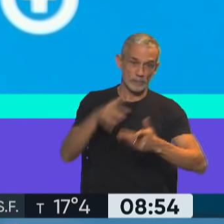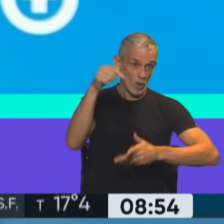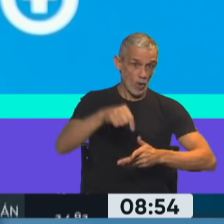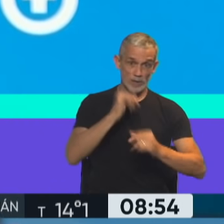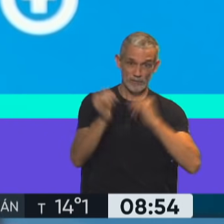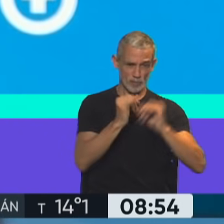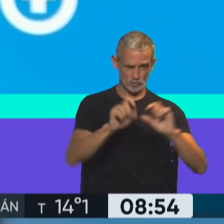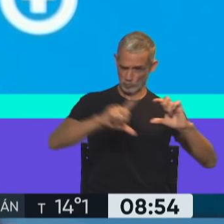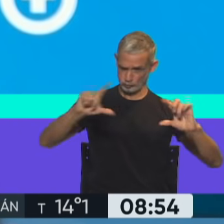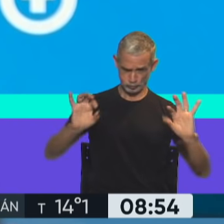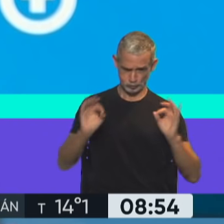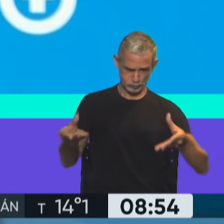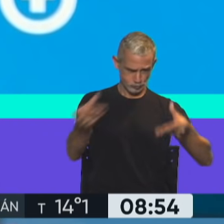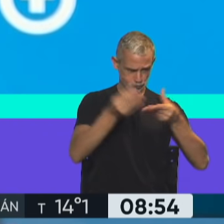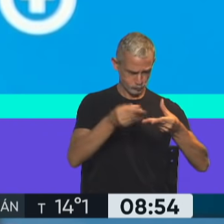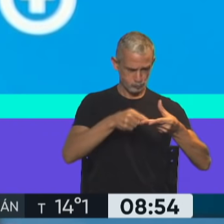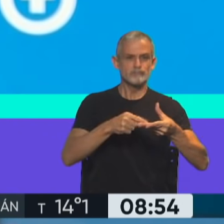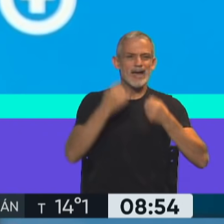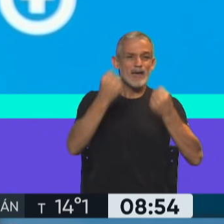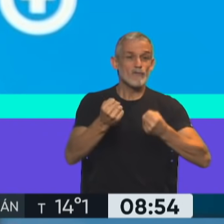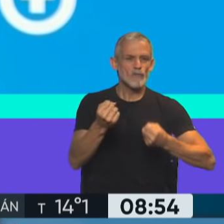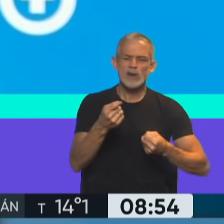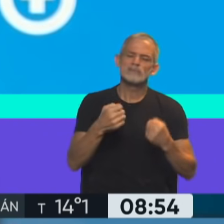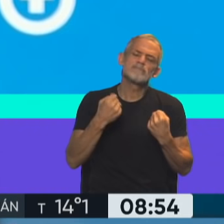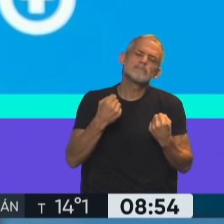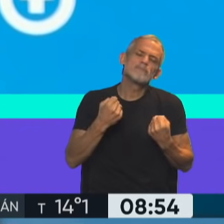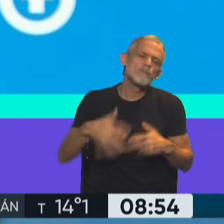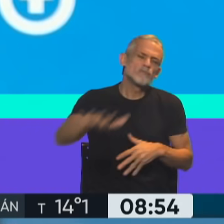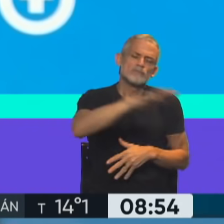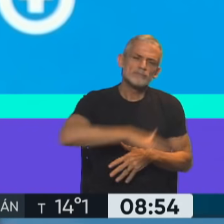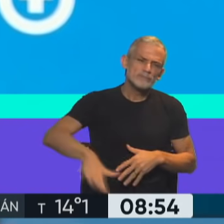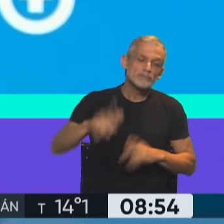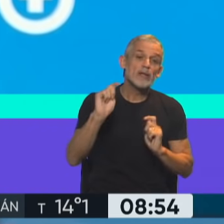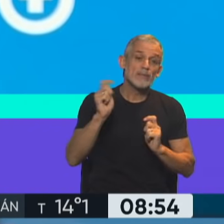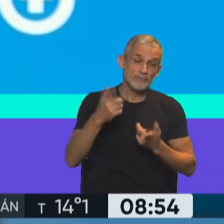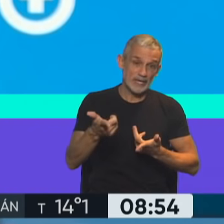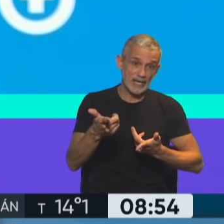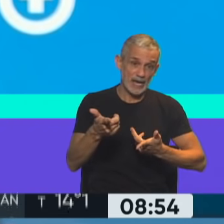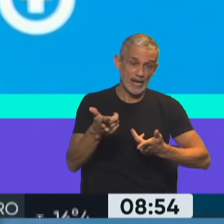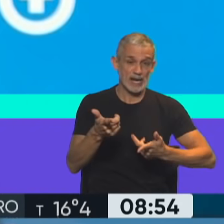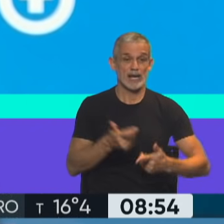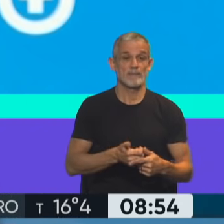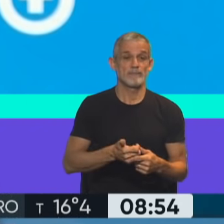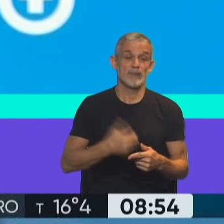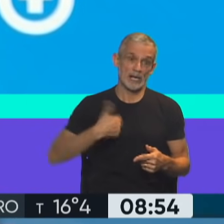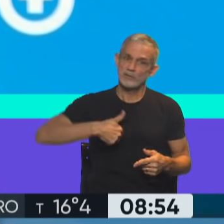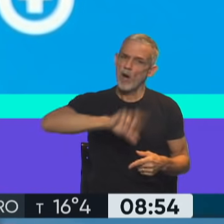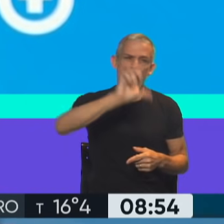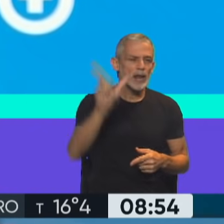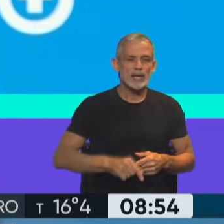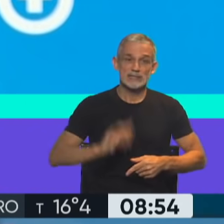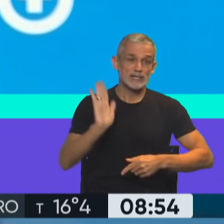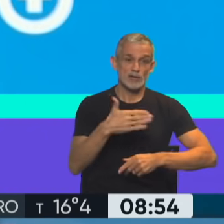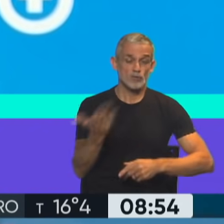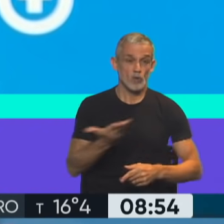datos objetivos, en base a un esfuerzo enorme que hizo la República Argentina, que